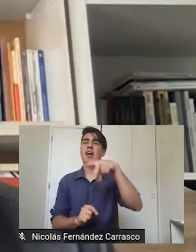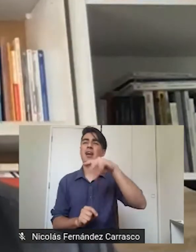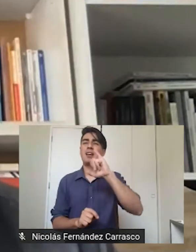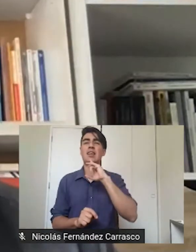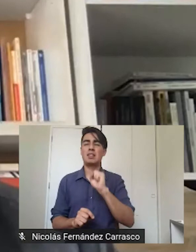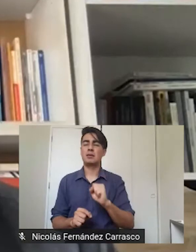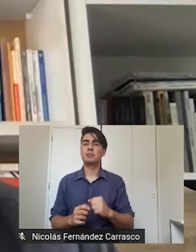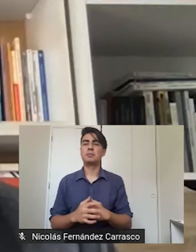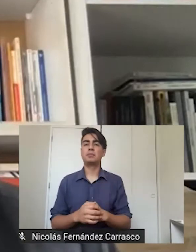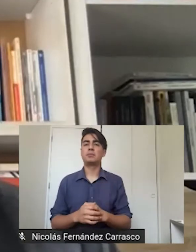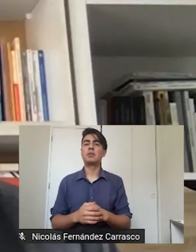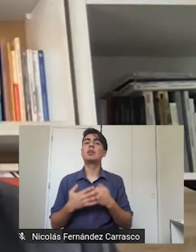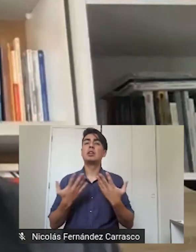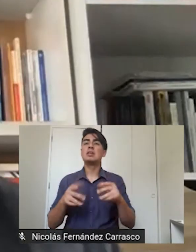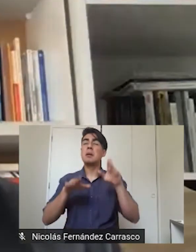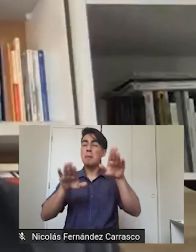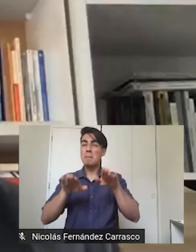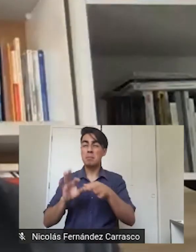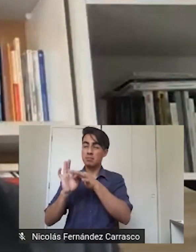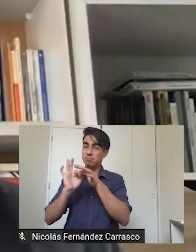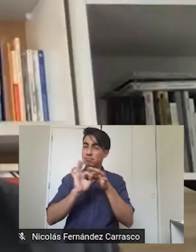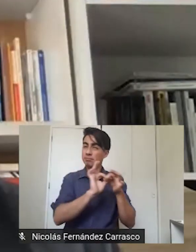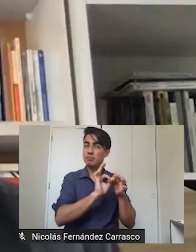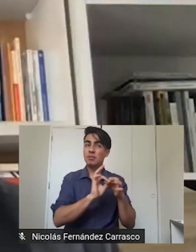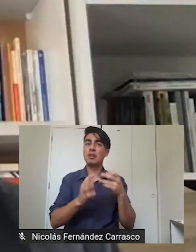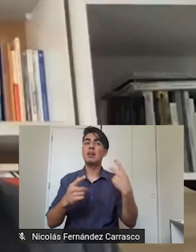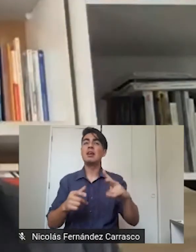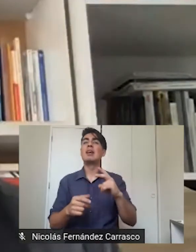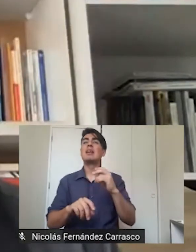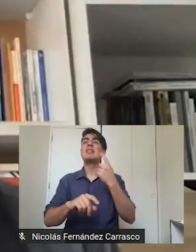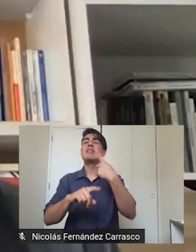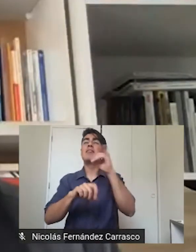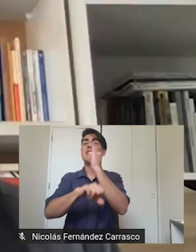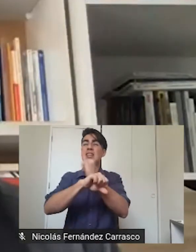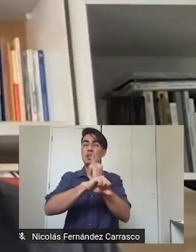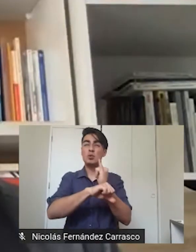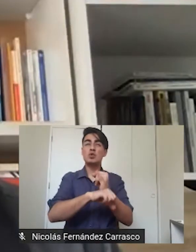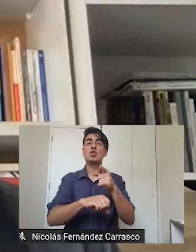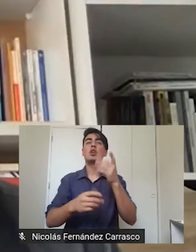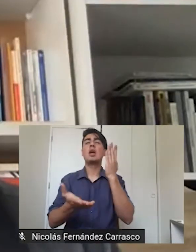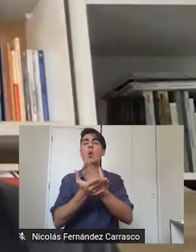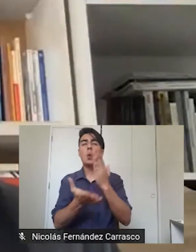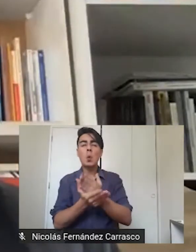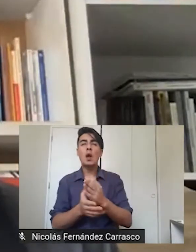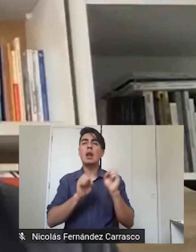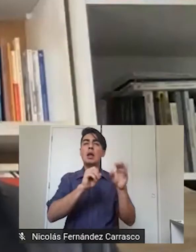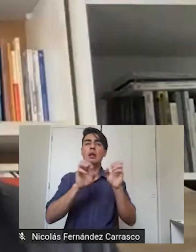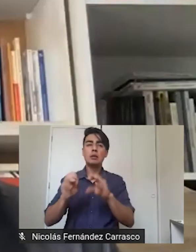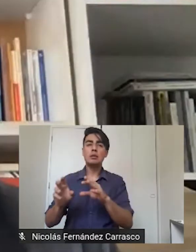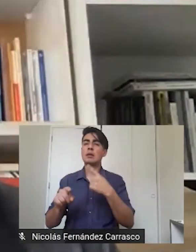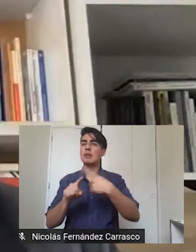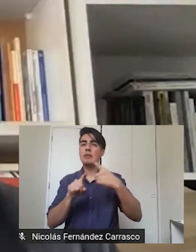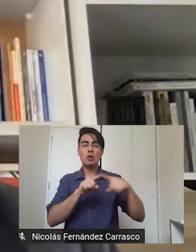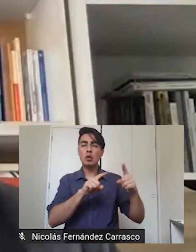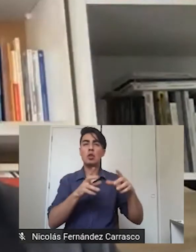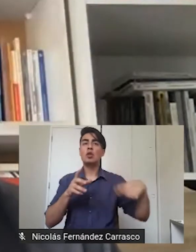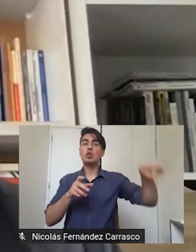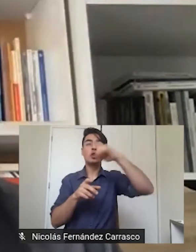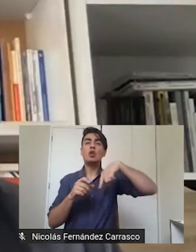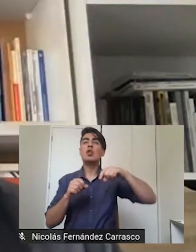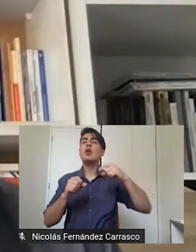momento. Y en ese sentido, las instituciones educativas, las escuelas, los